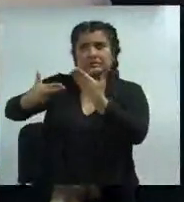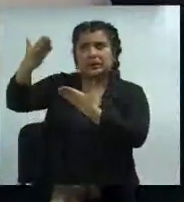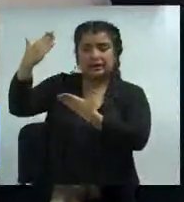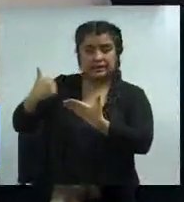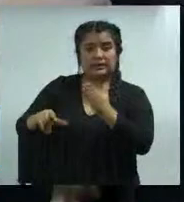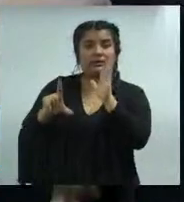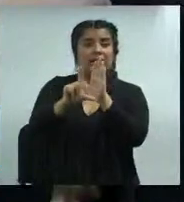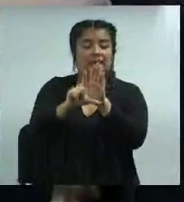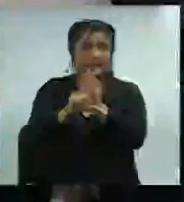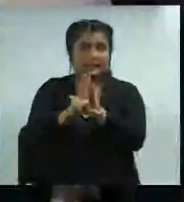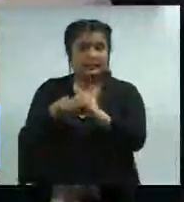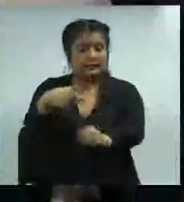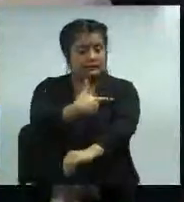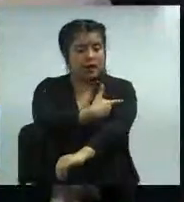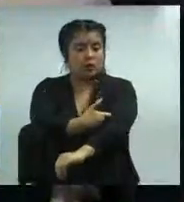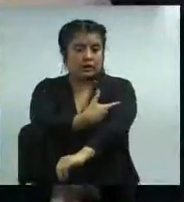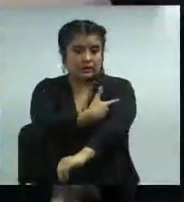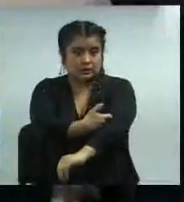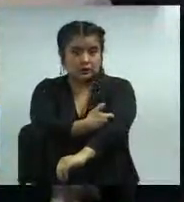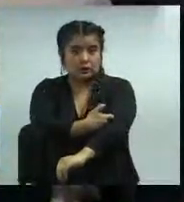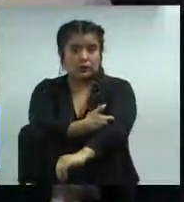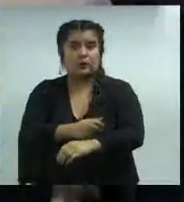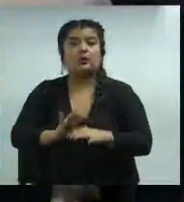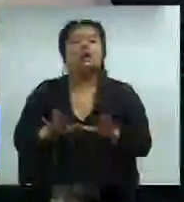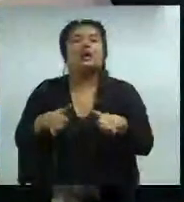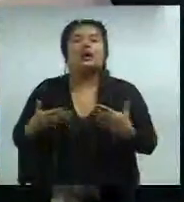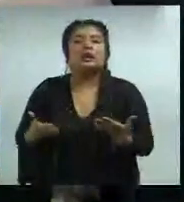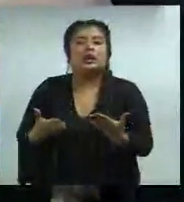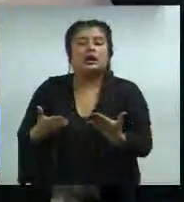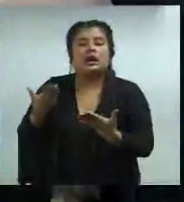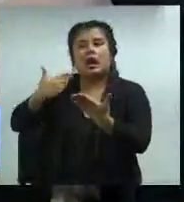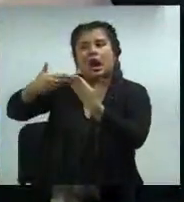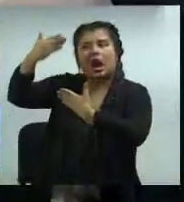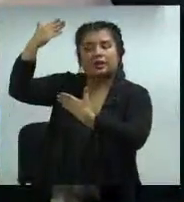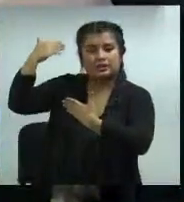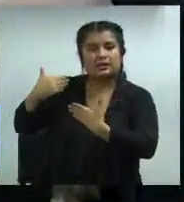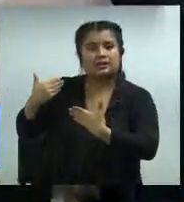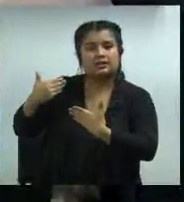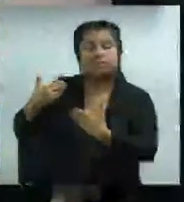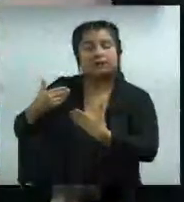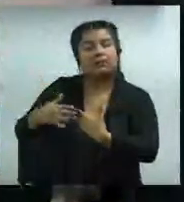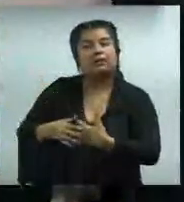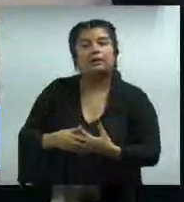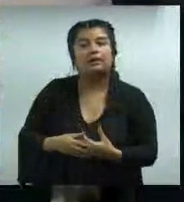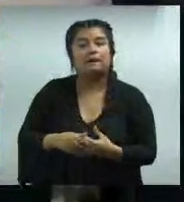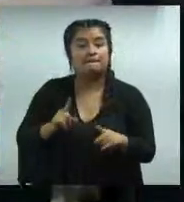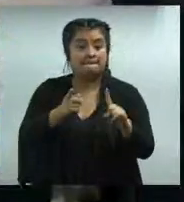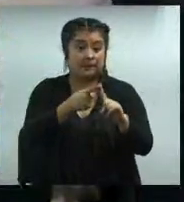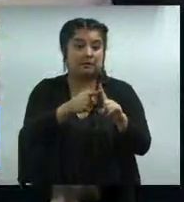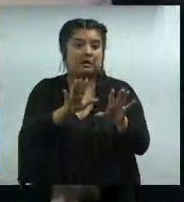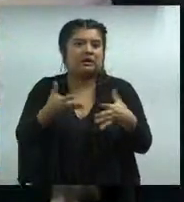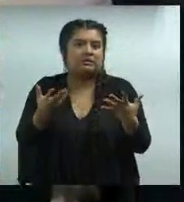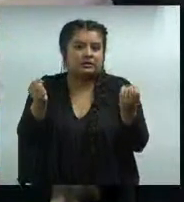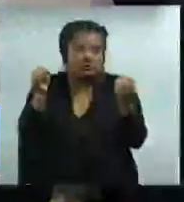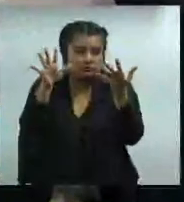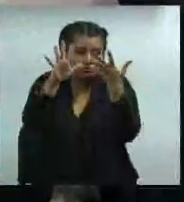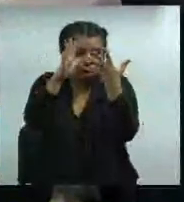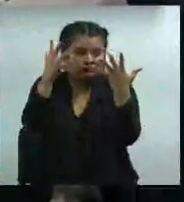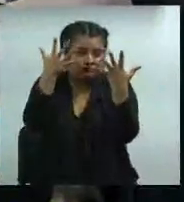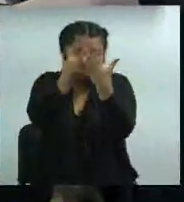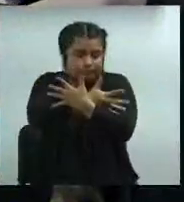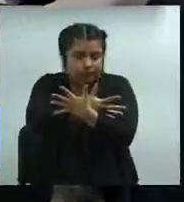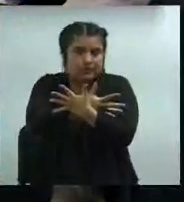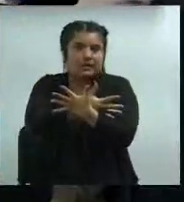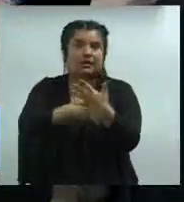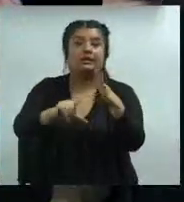ley de vacunación. Lo que sucedió anteriormente es que primero se confundió la ley